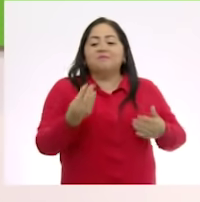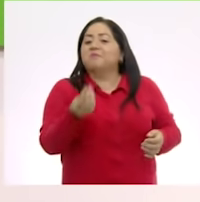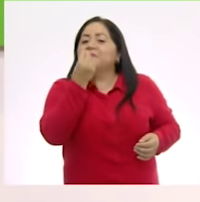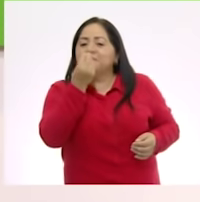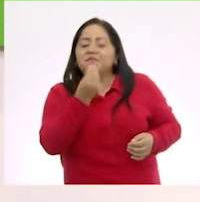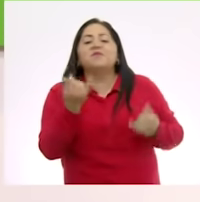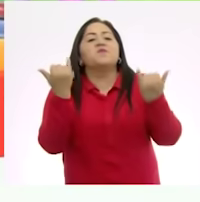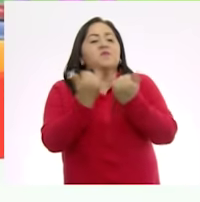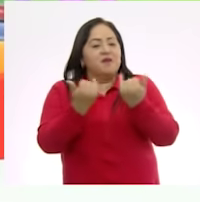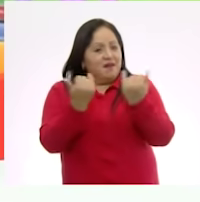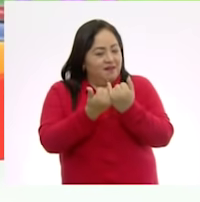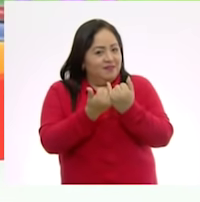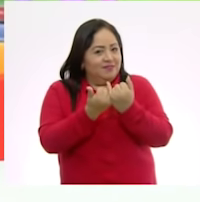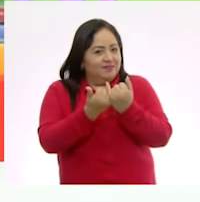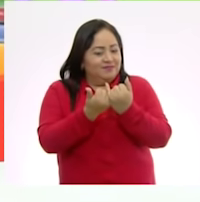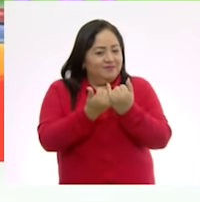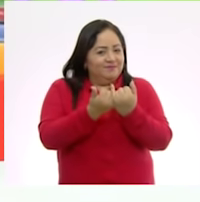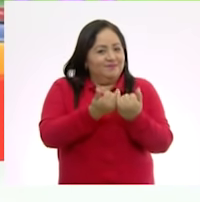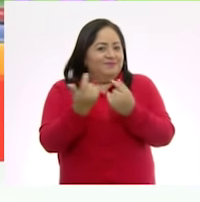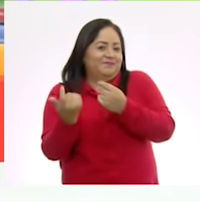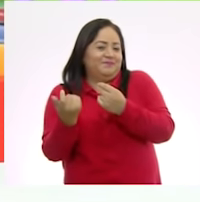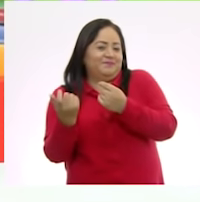comes también.